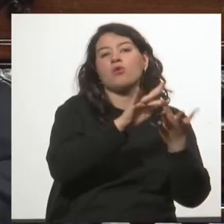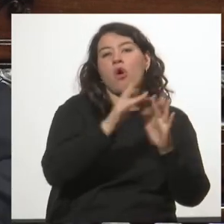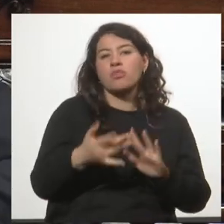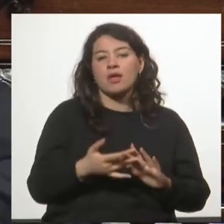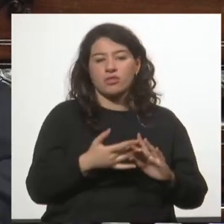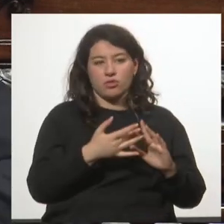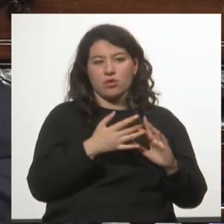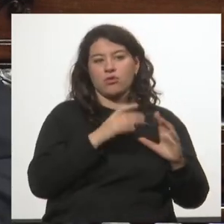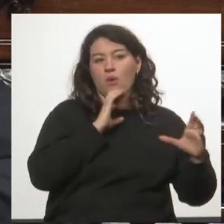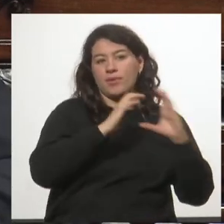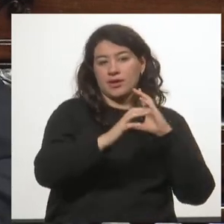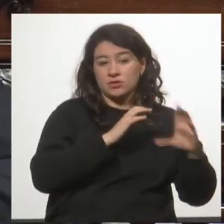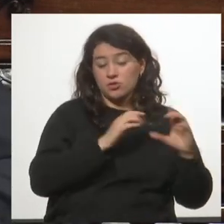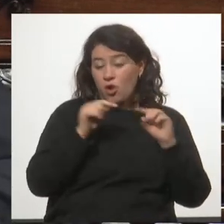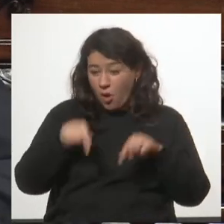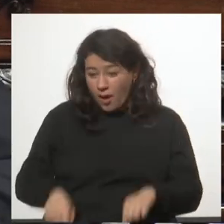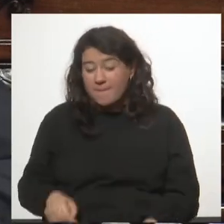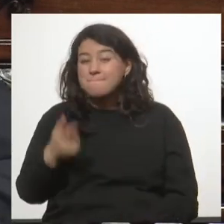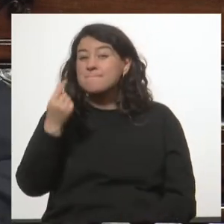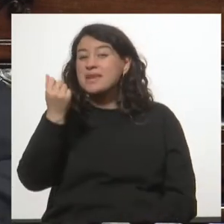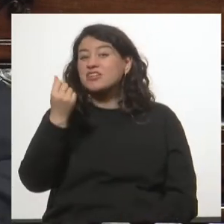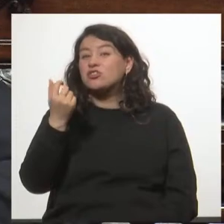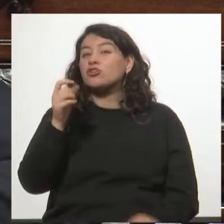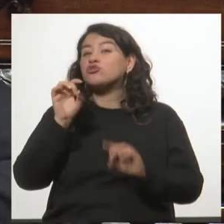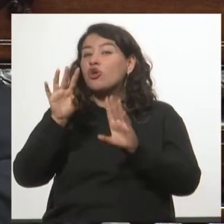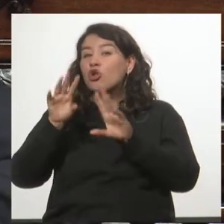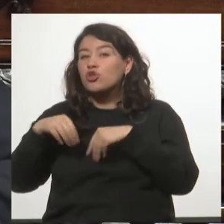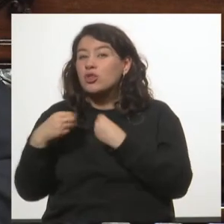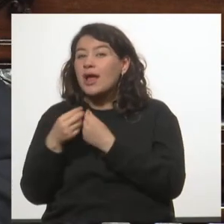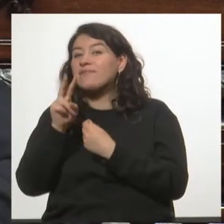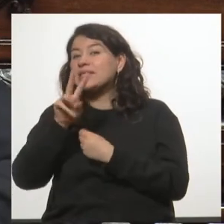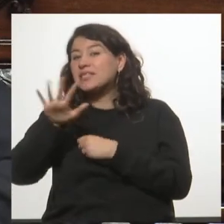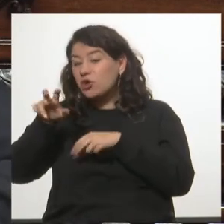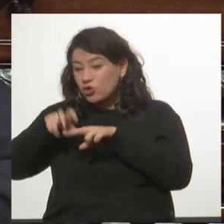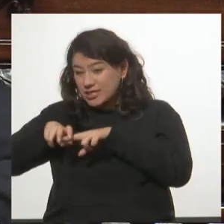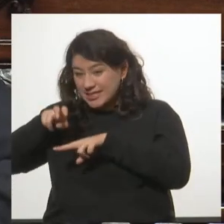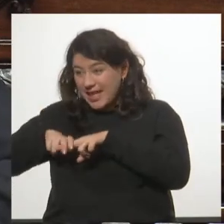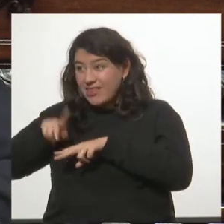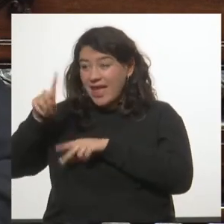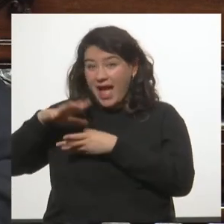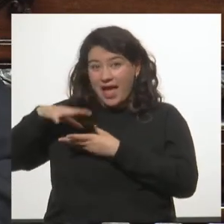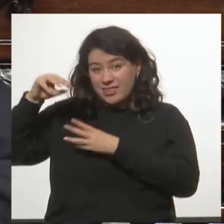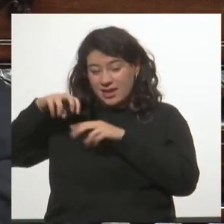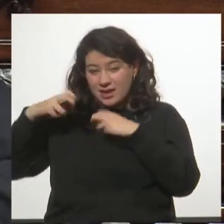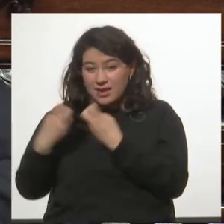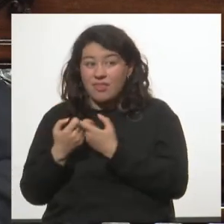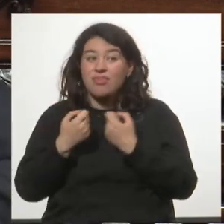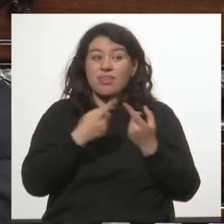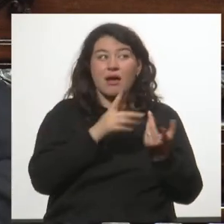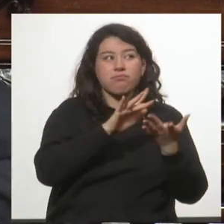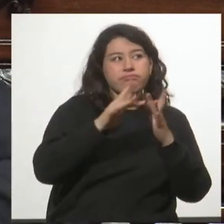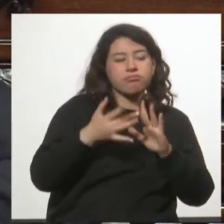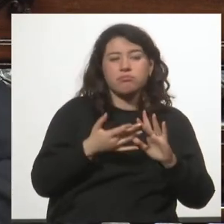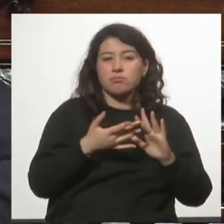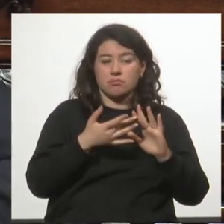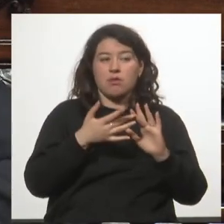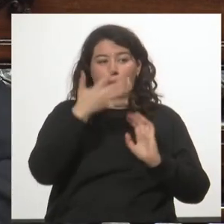cas hoy en precio de 25 butacas le dábamos conexión a un pueblo